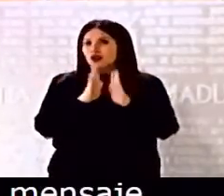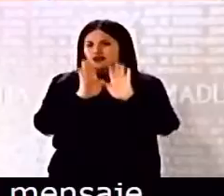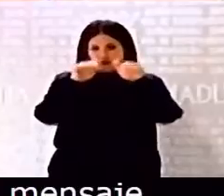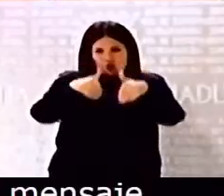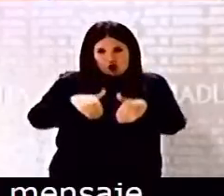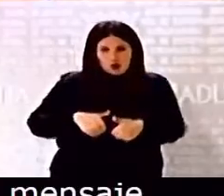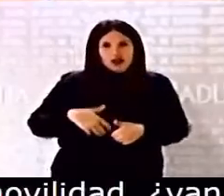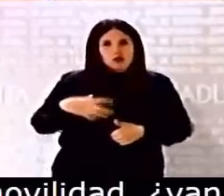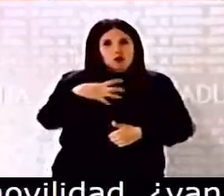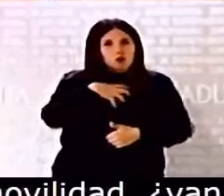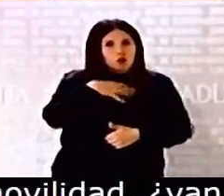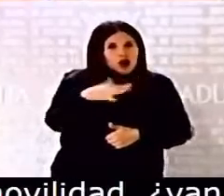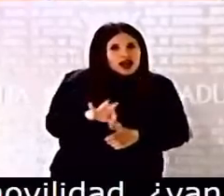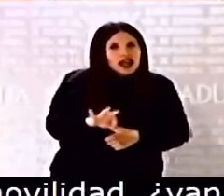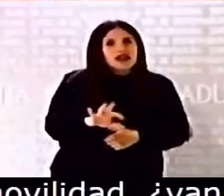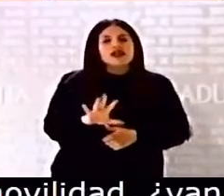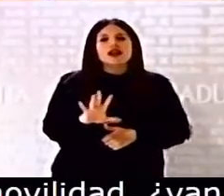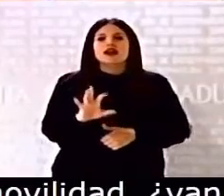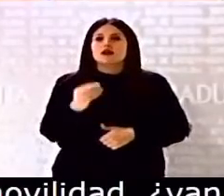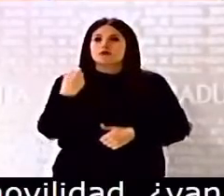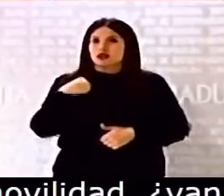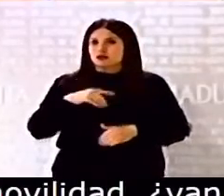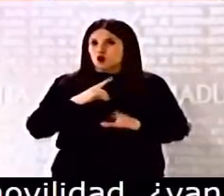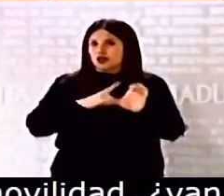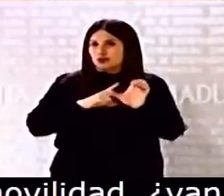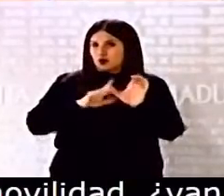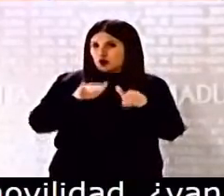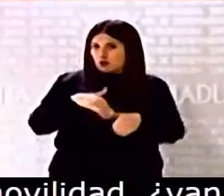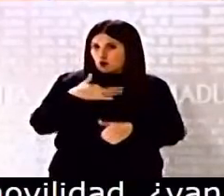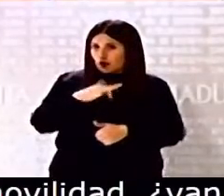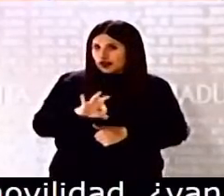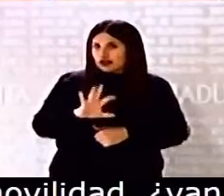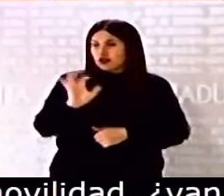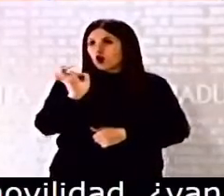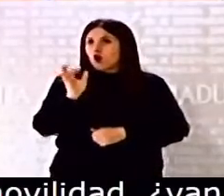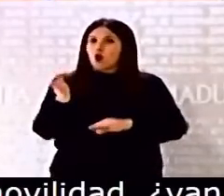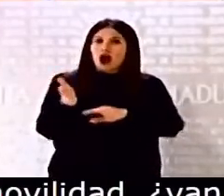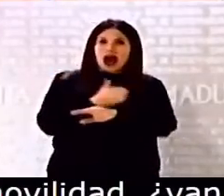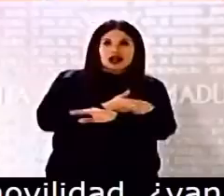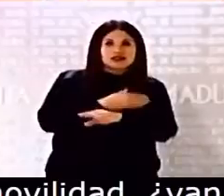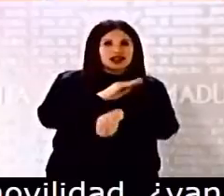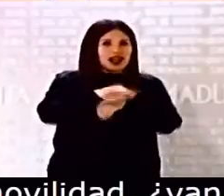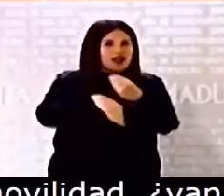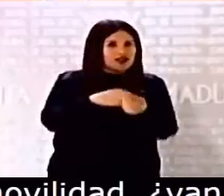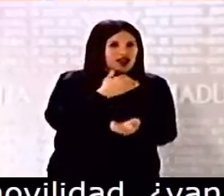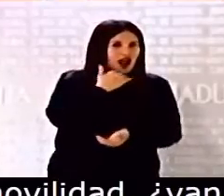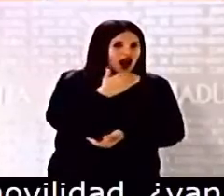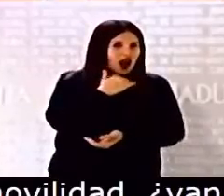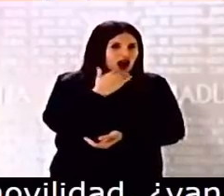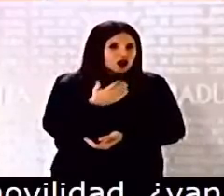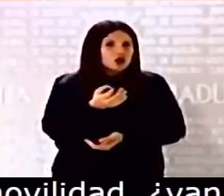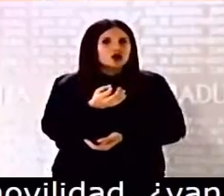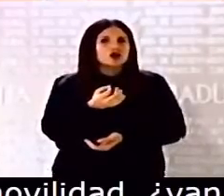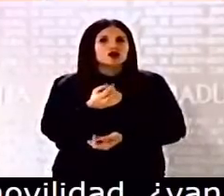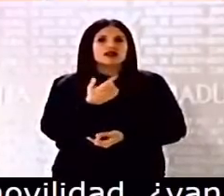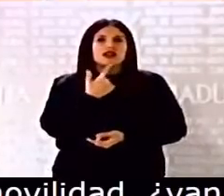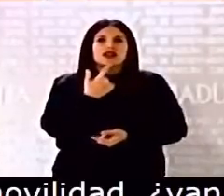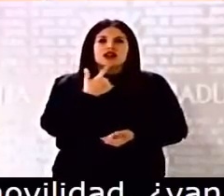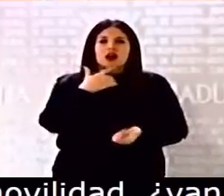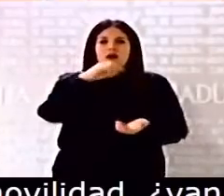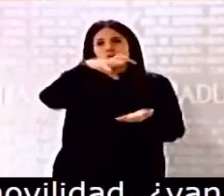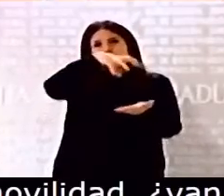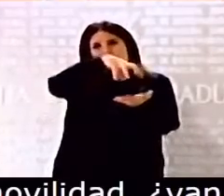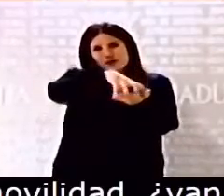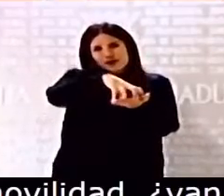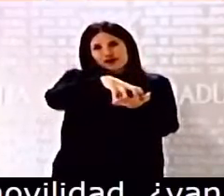van a poder volver a Extremadura, van a tener que hacer antes alguna acción. Hablaba de los puntos de cribado que se